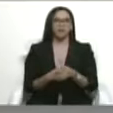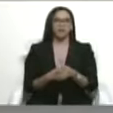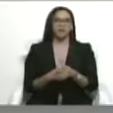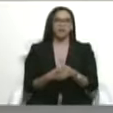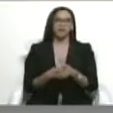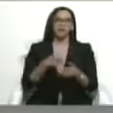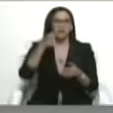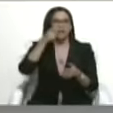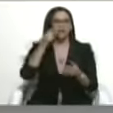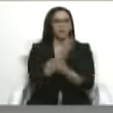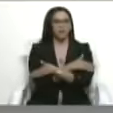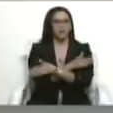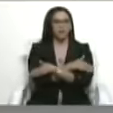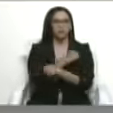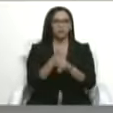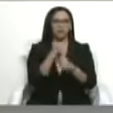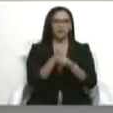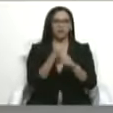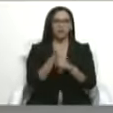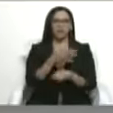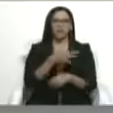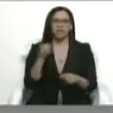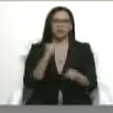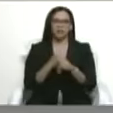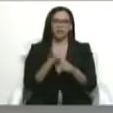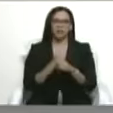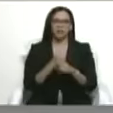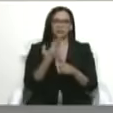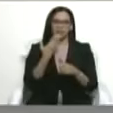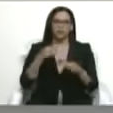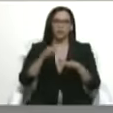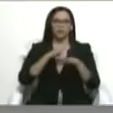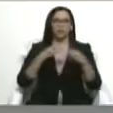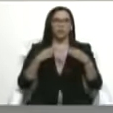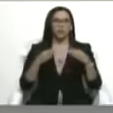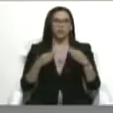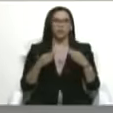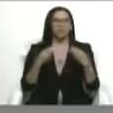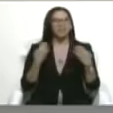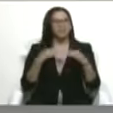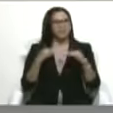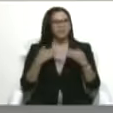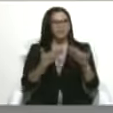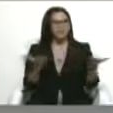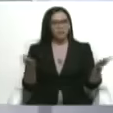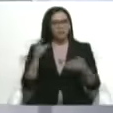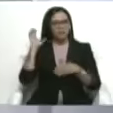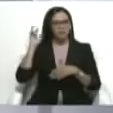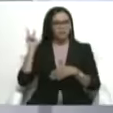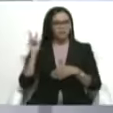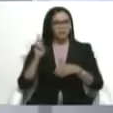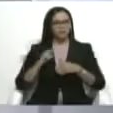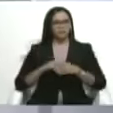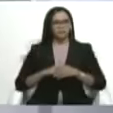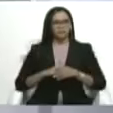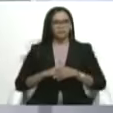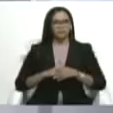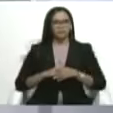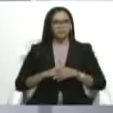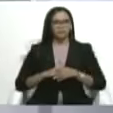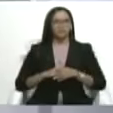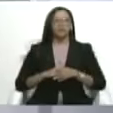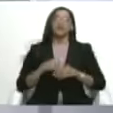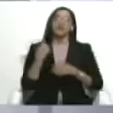fiscal, lo felicito por su labor, excelente trabajo al frente del Ministerio Público. ¿Qué mensaje le haría a todo el país? Yo creo que es